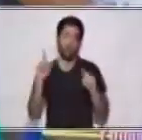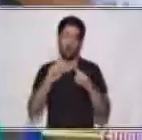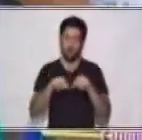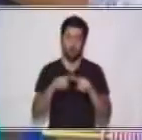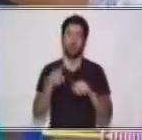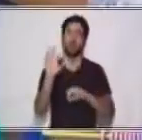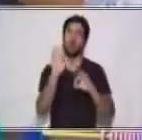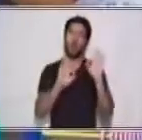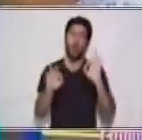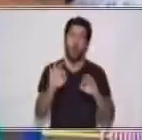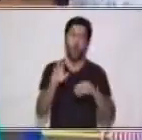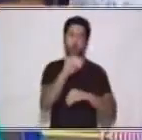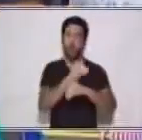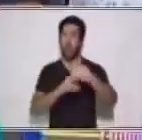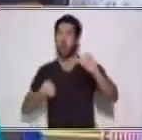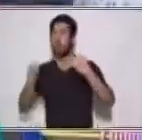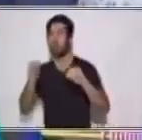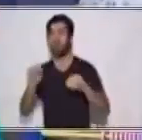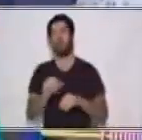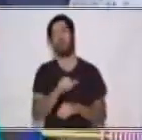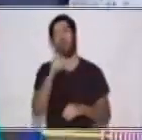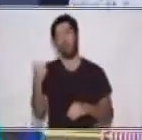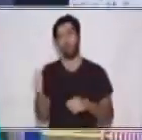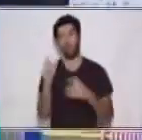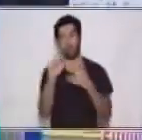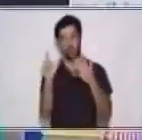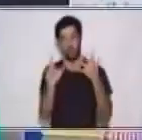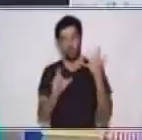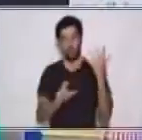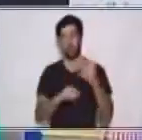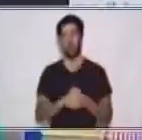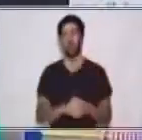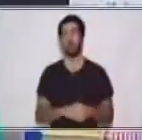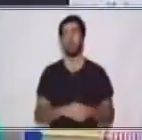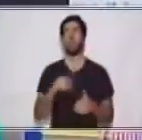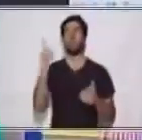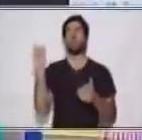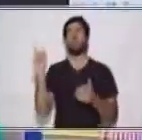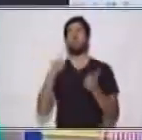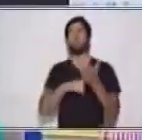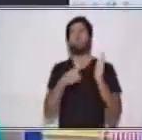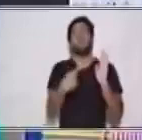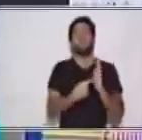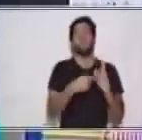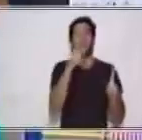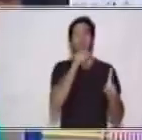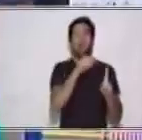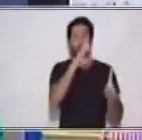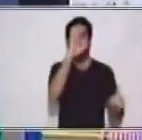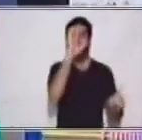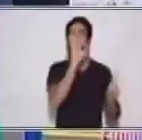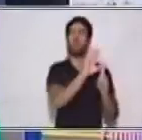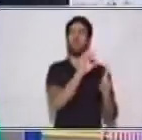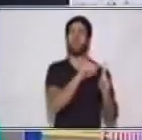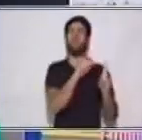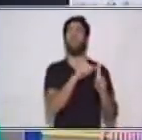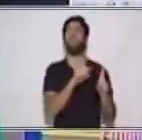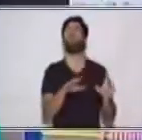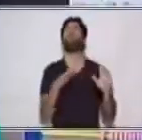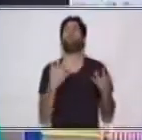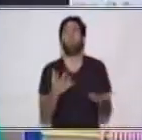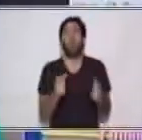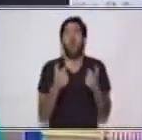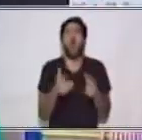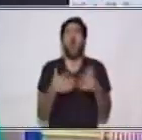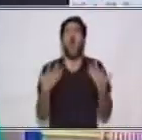poner otras en el lugar de ellas. ¿Y qué tipo de significado va a utilizar el autor o quien está exponiendo en este